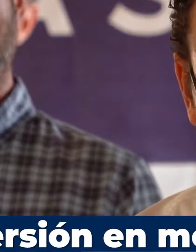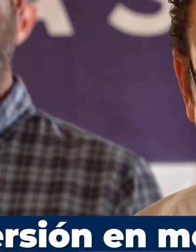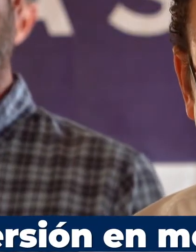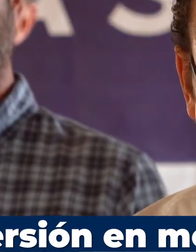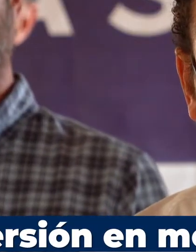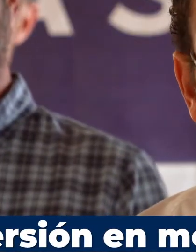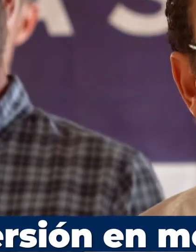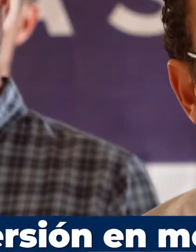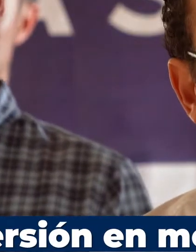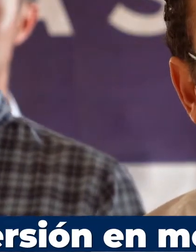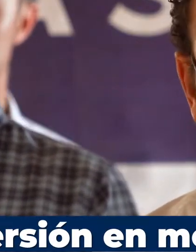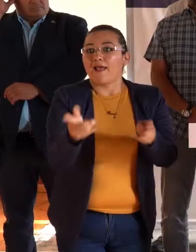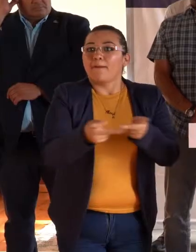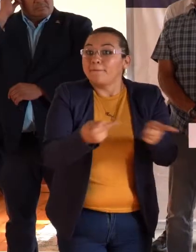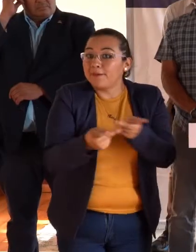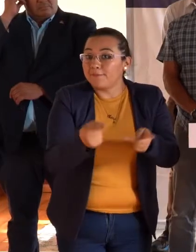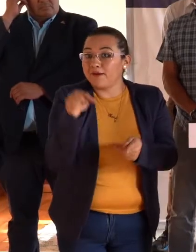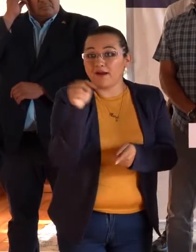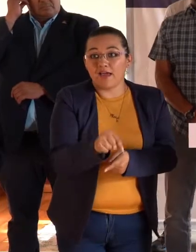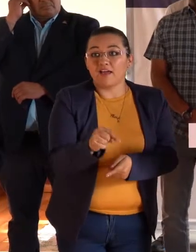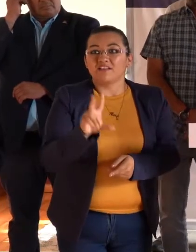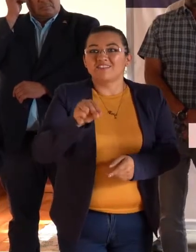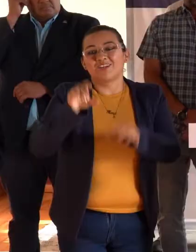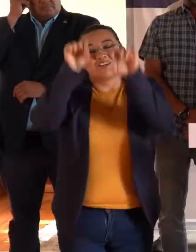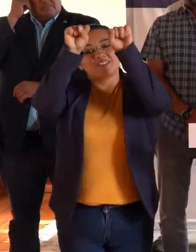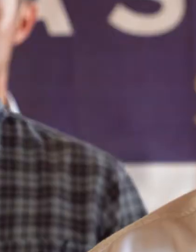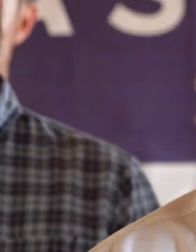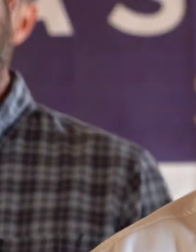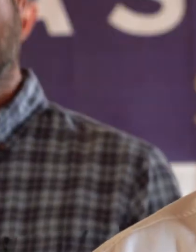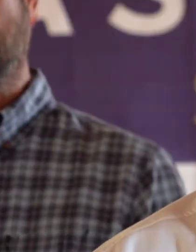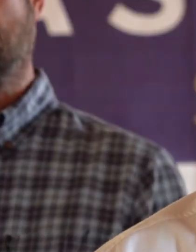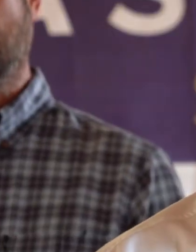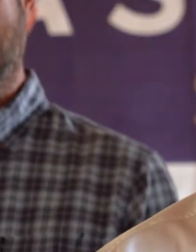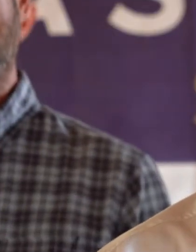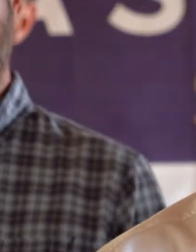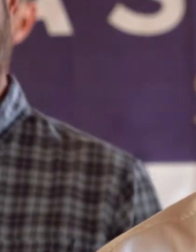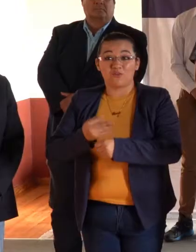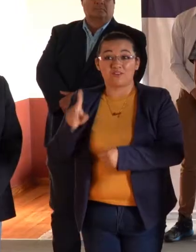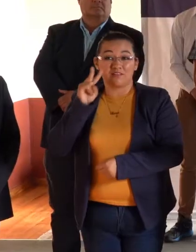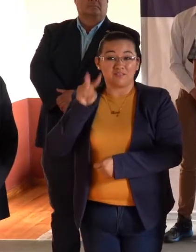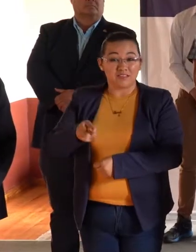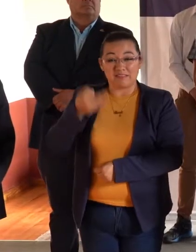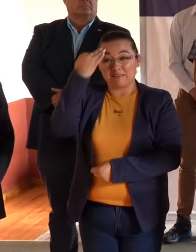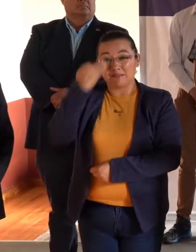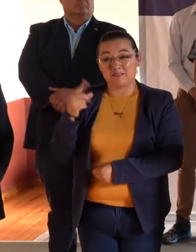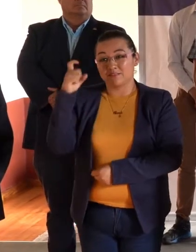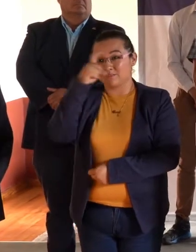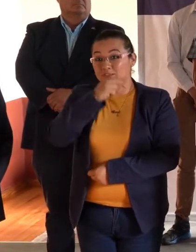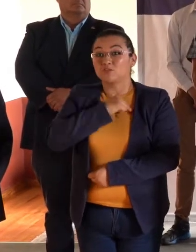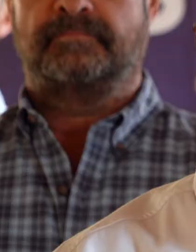insumos básicos para sus negocios y no tengan que cerrar definitivamente debido a la contingencia.